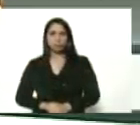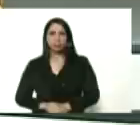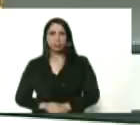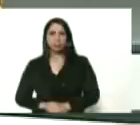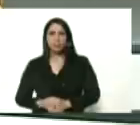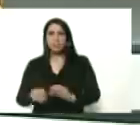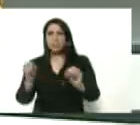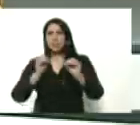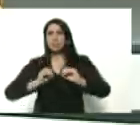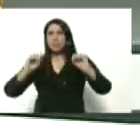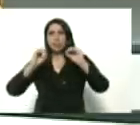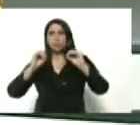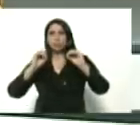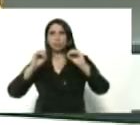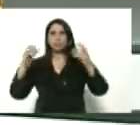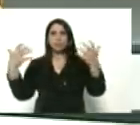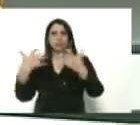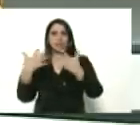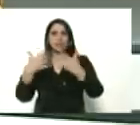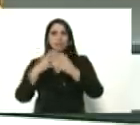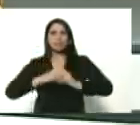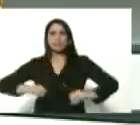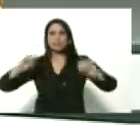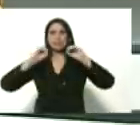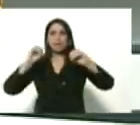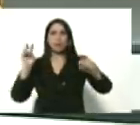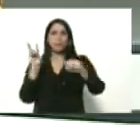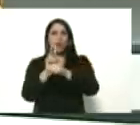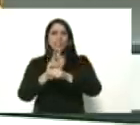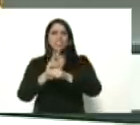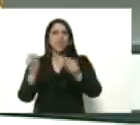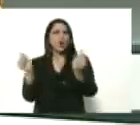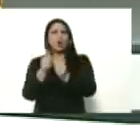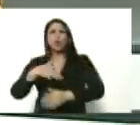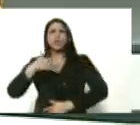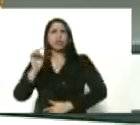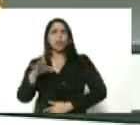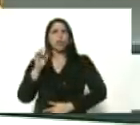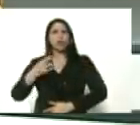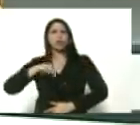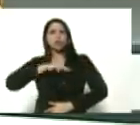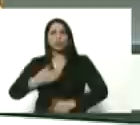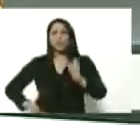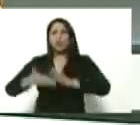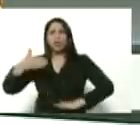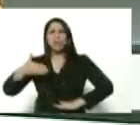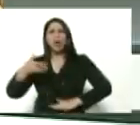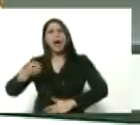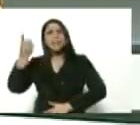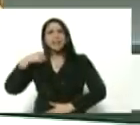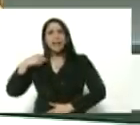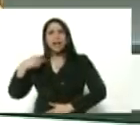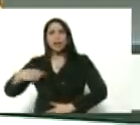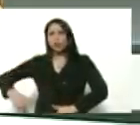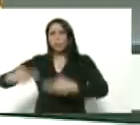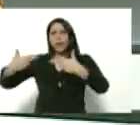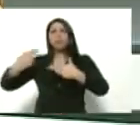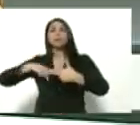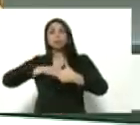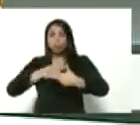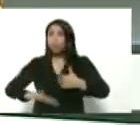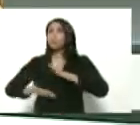Cero guerra, cero violencia. ¿Con qué dolor fuimos ayer al combate? Pero fuimos con amor